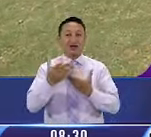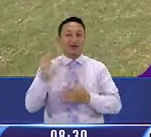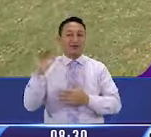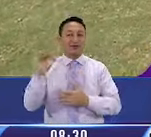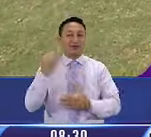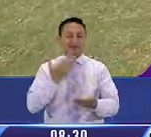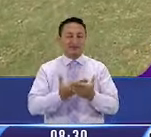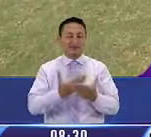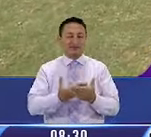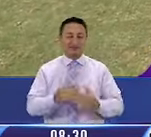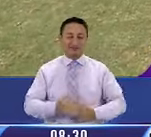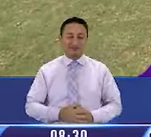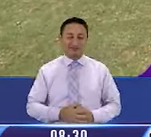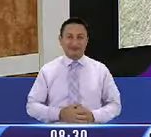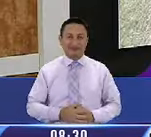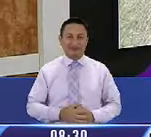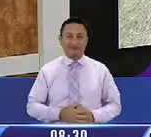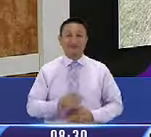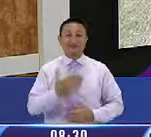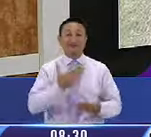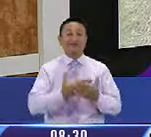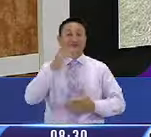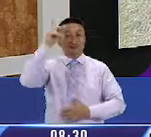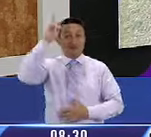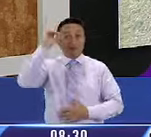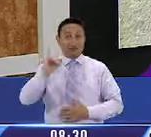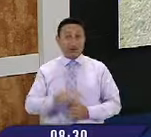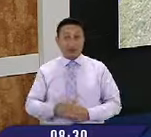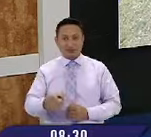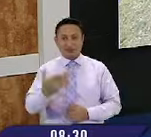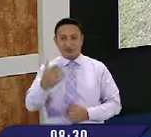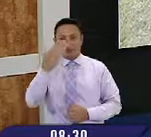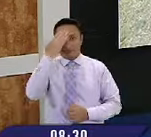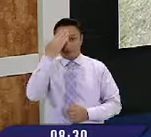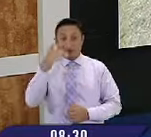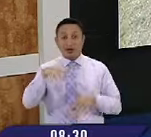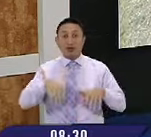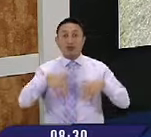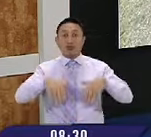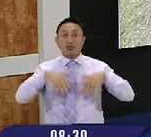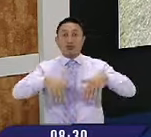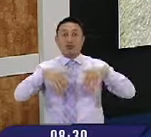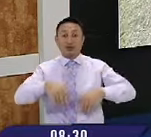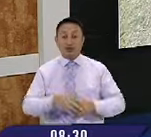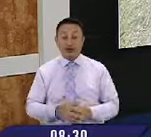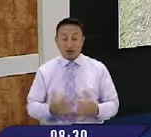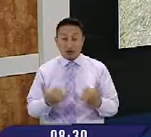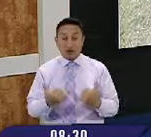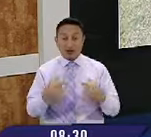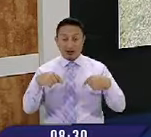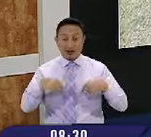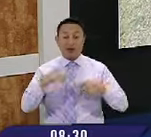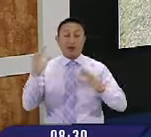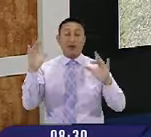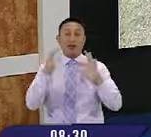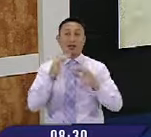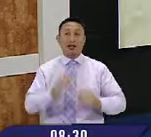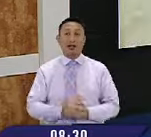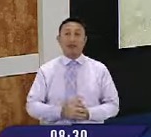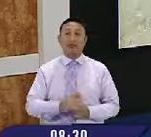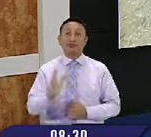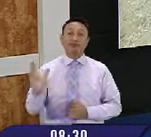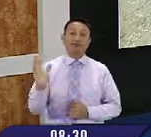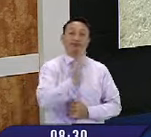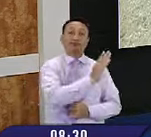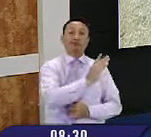despedimos y seguimos en estudios. Buenos días. Gracias, mi querida Prensa. Así que ya lo saben, para los peludos, para esta temporada de verano. Quito prohíbe